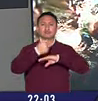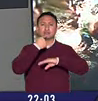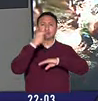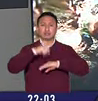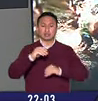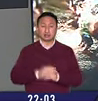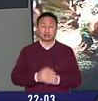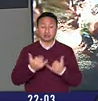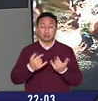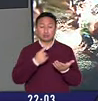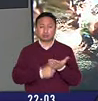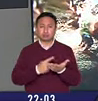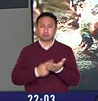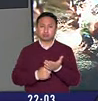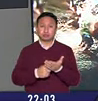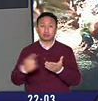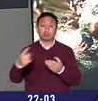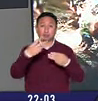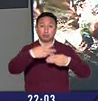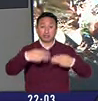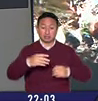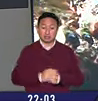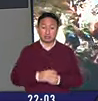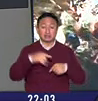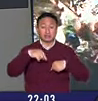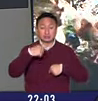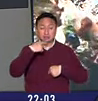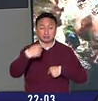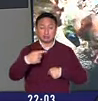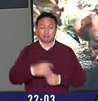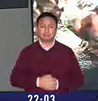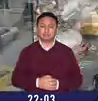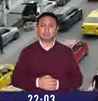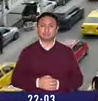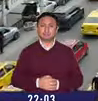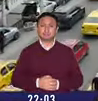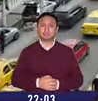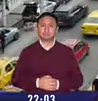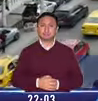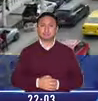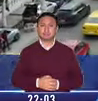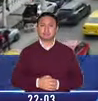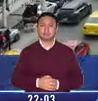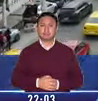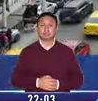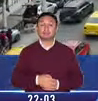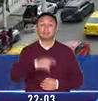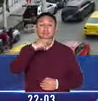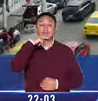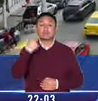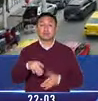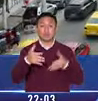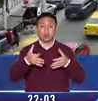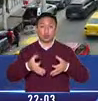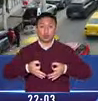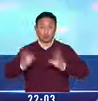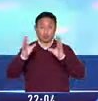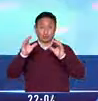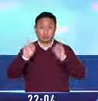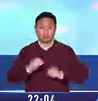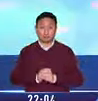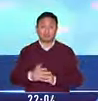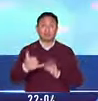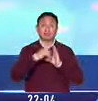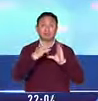que están analizando este material para dar un pronunciamiento. El feriado de carnaval en la provincia de Santa Elena